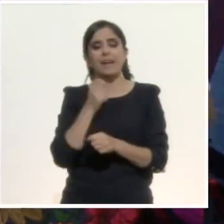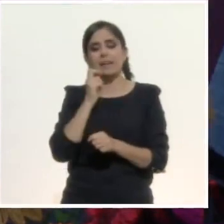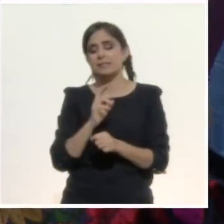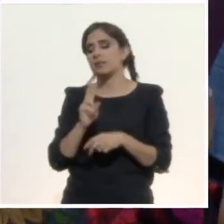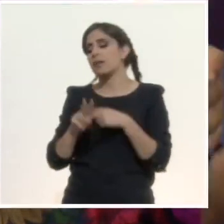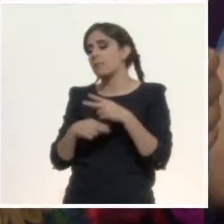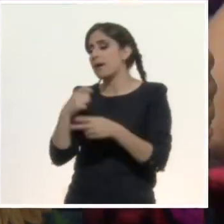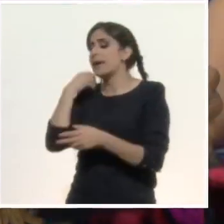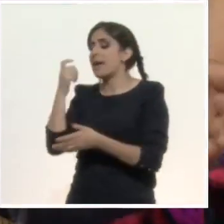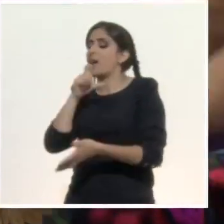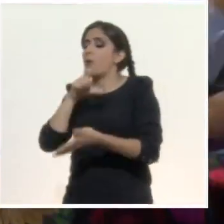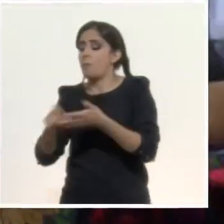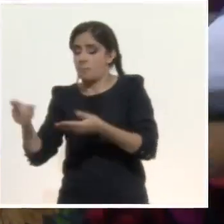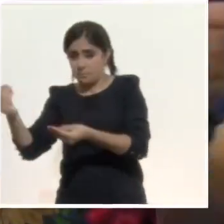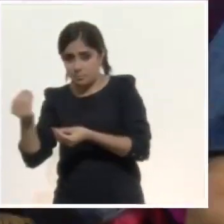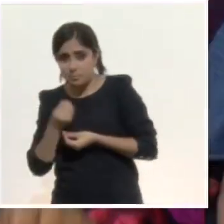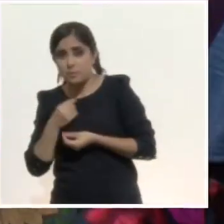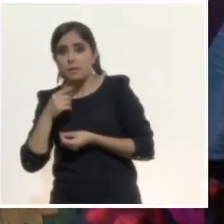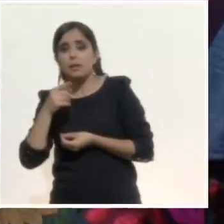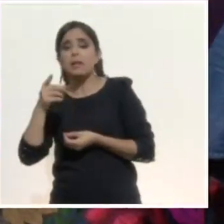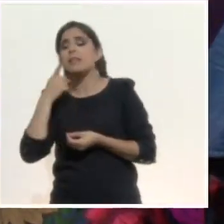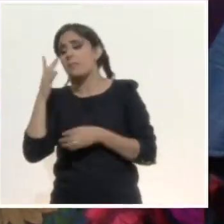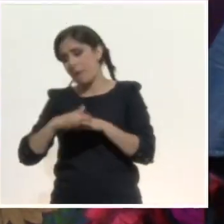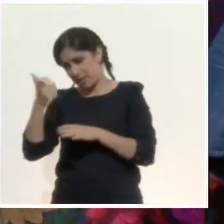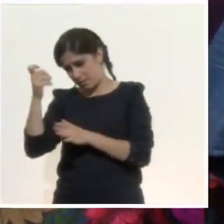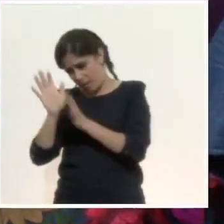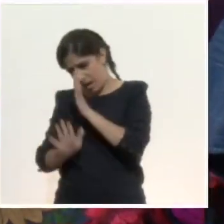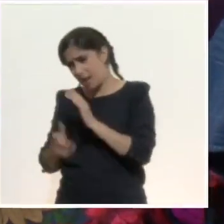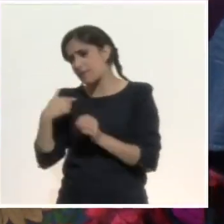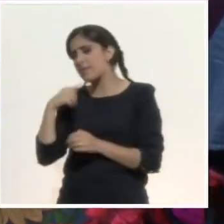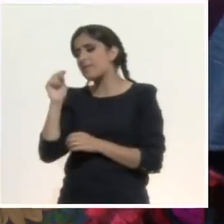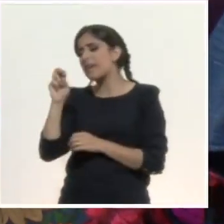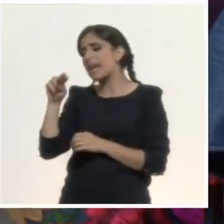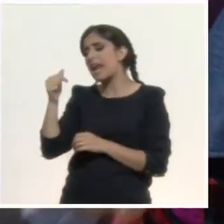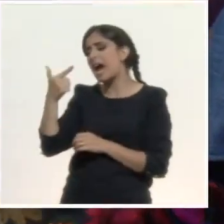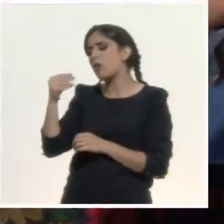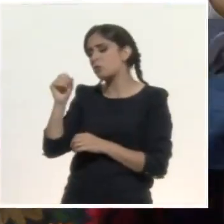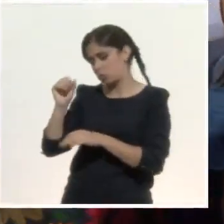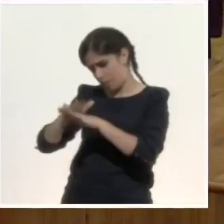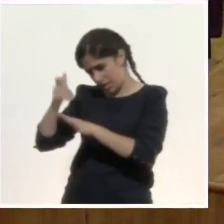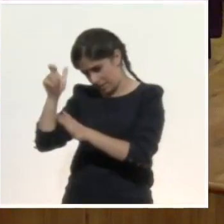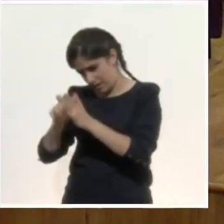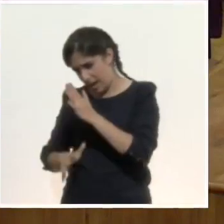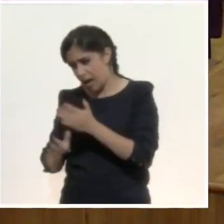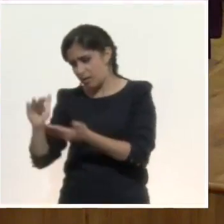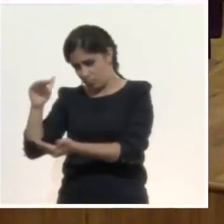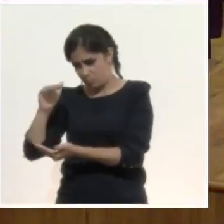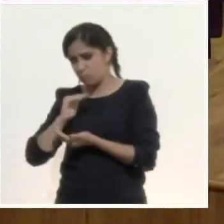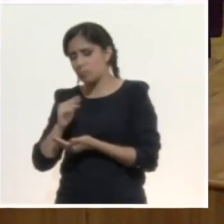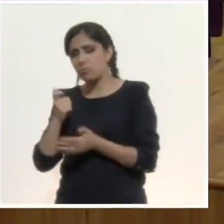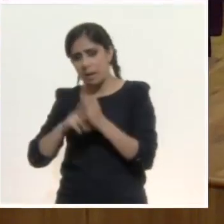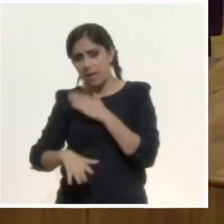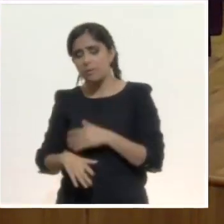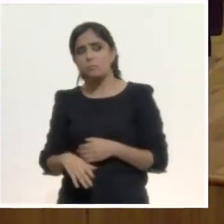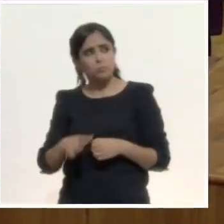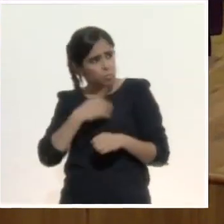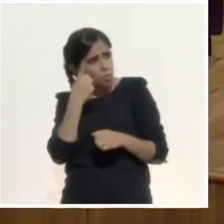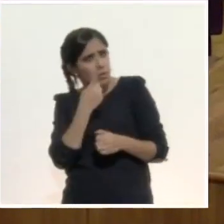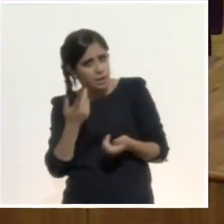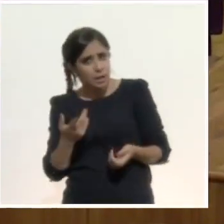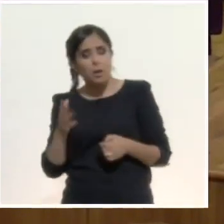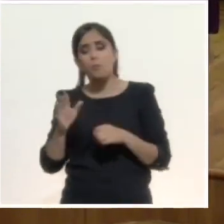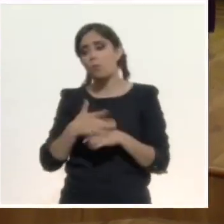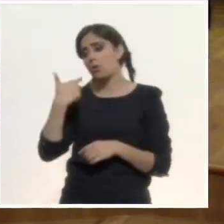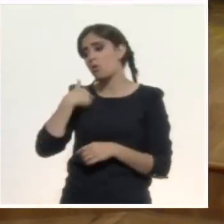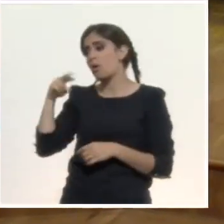Doria a querer comprar Tenangos y les decía, es que dame más barato los Tenangos. ¿Por qué? Y les decía, ¿por qué? Pues porque ya te está dando